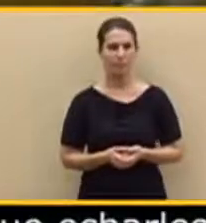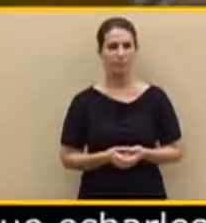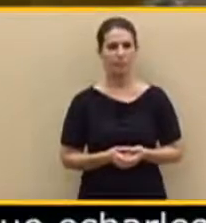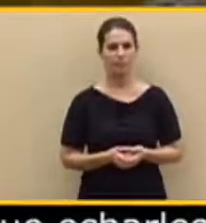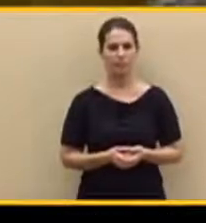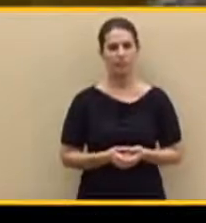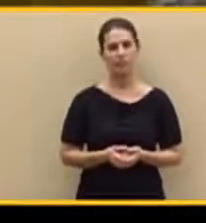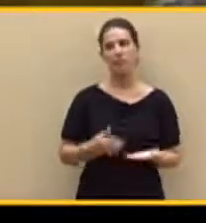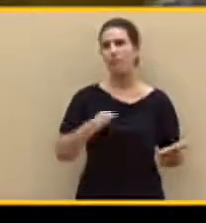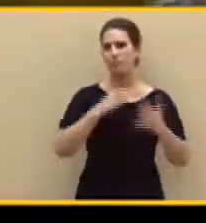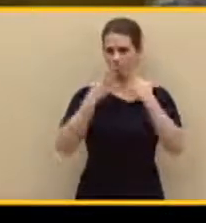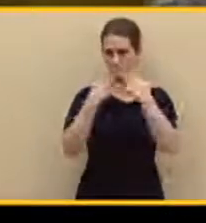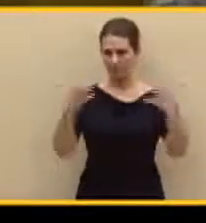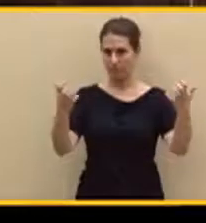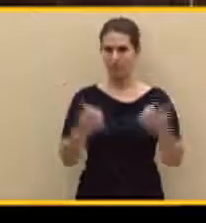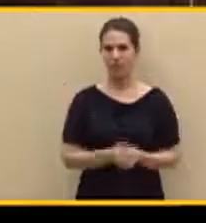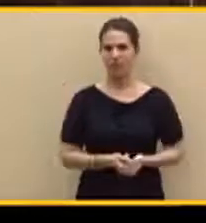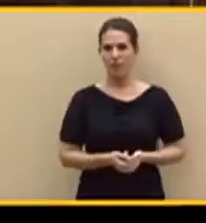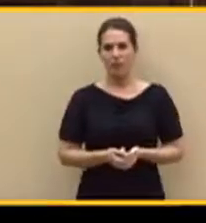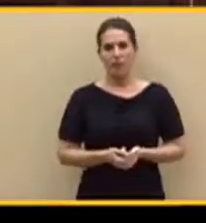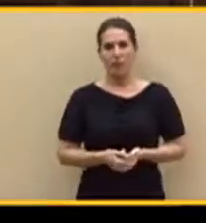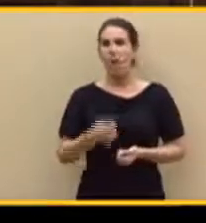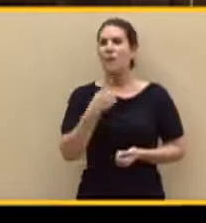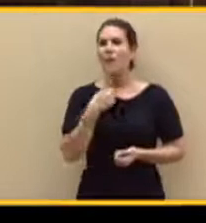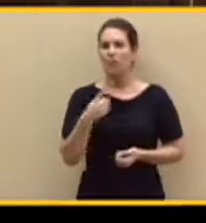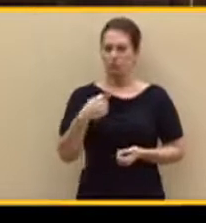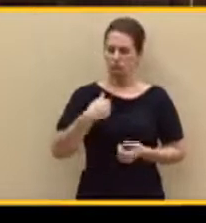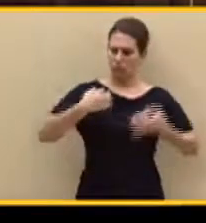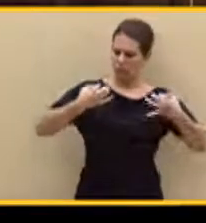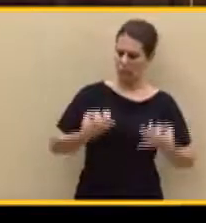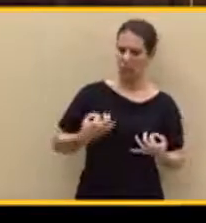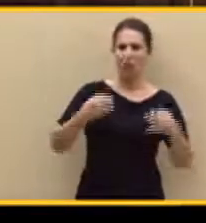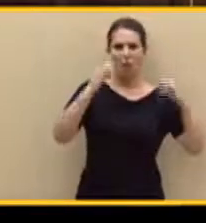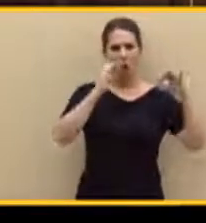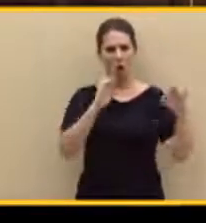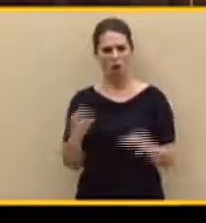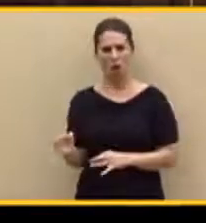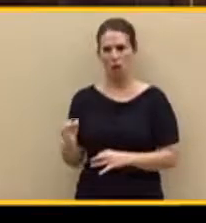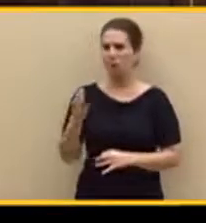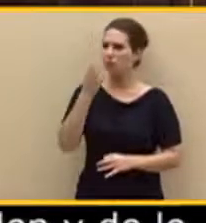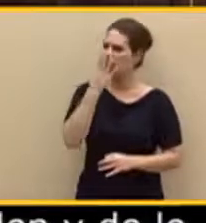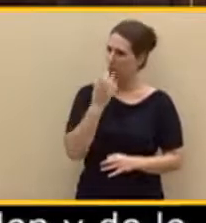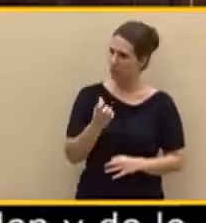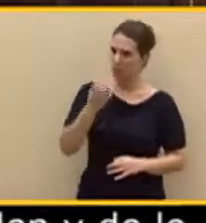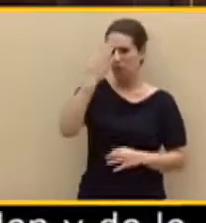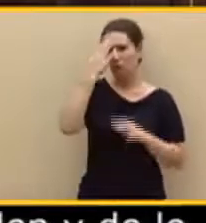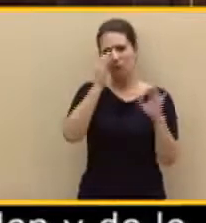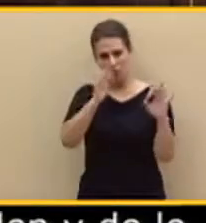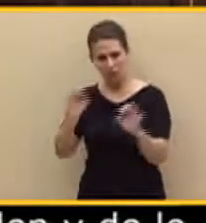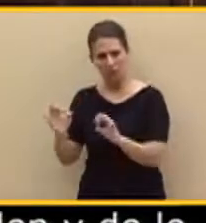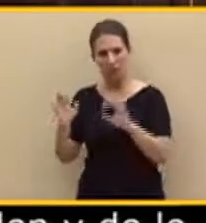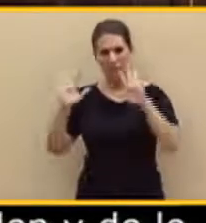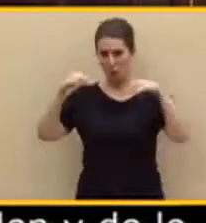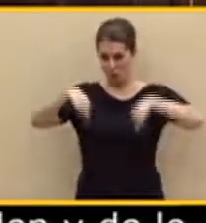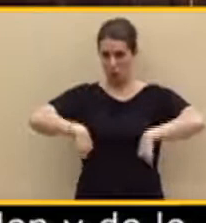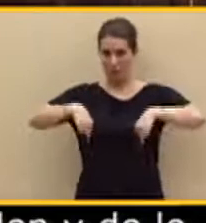Señorías, dicen ustedes que son el partido del orden y de lo serio y lo sensato, pero hoy esta Cámara